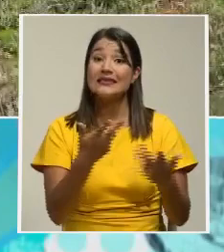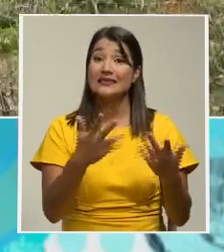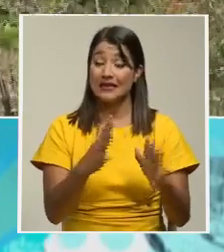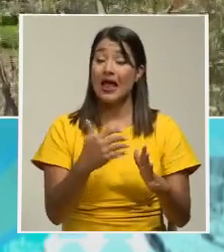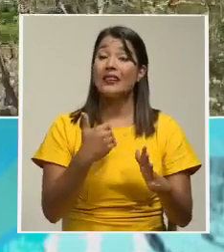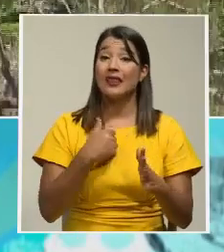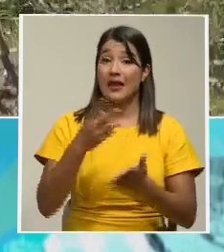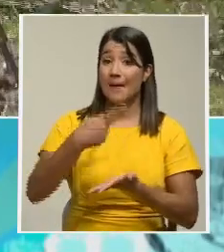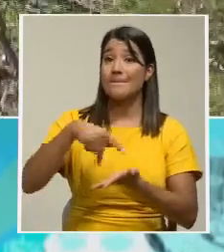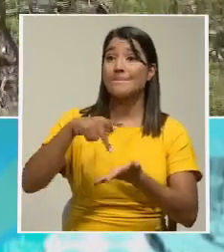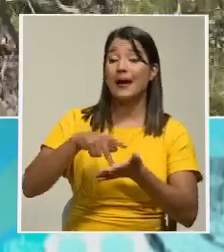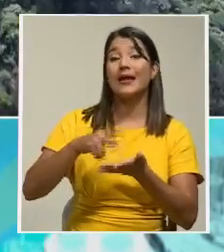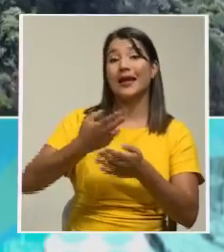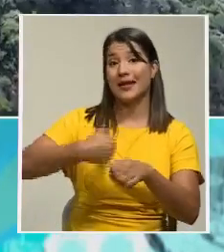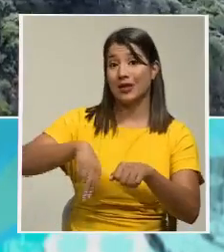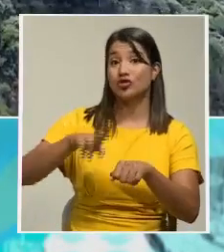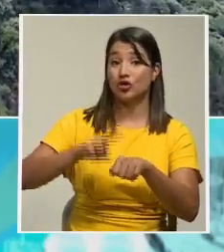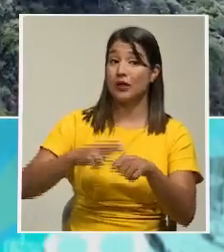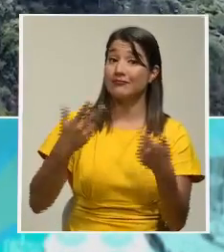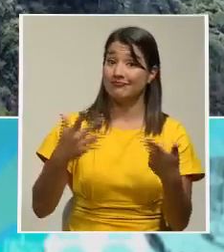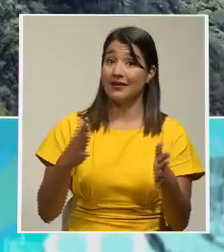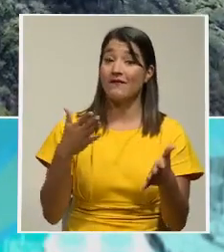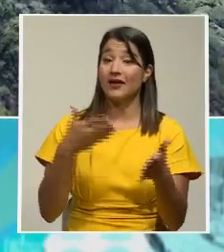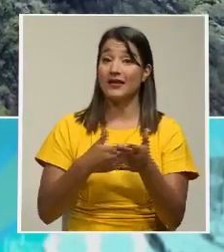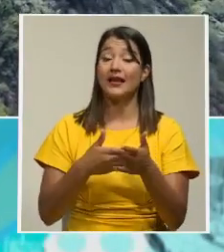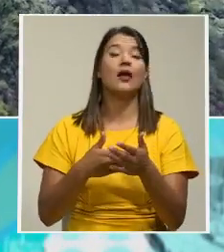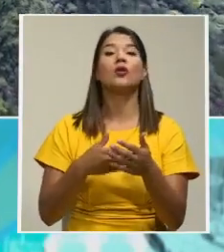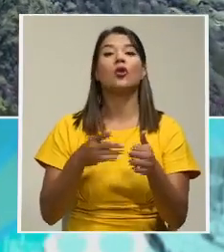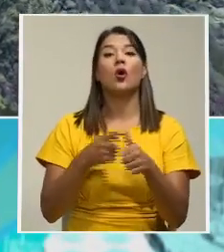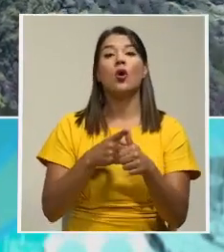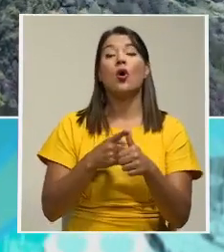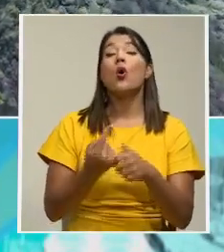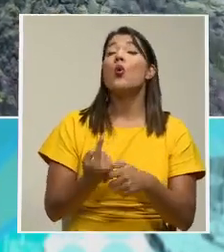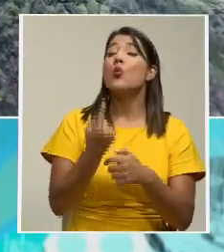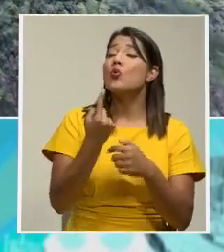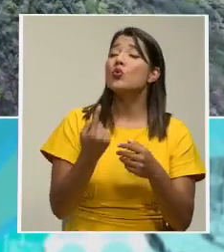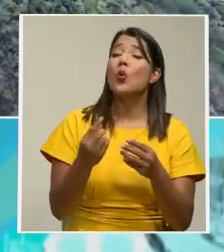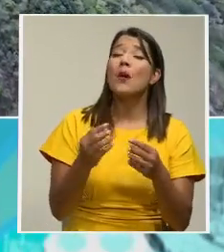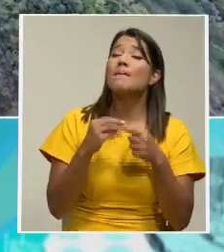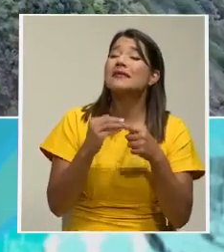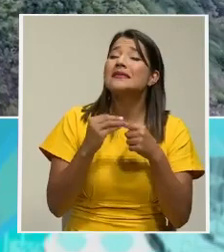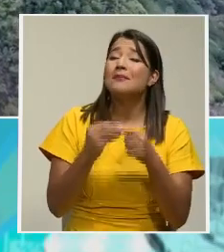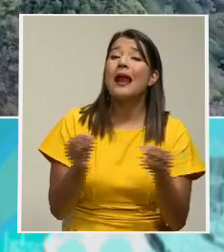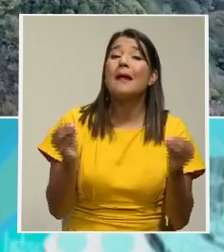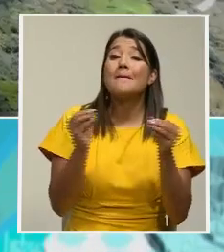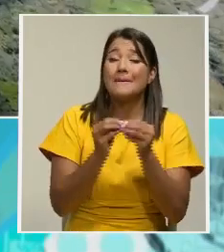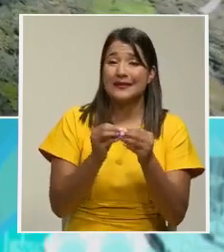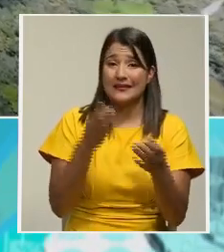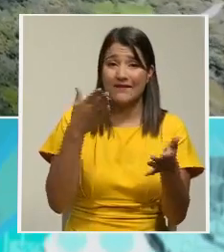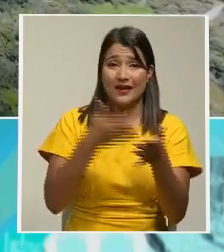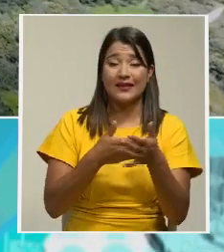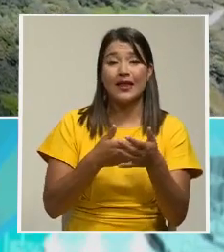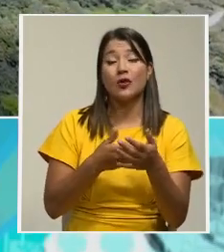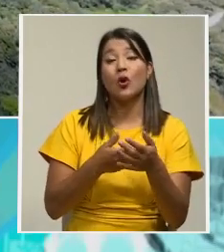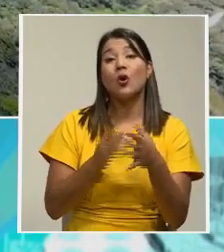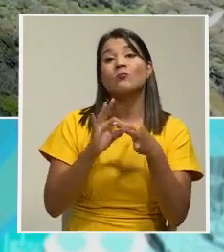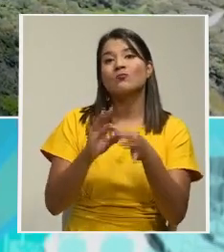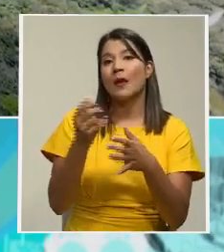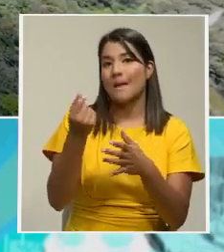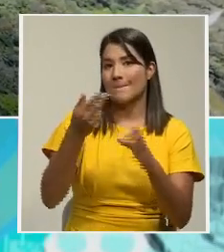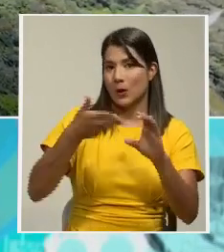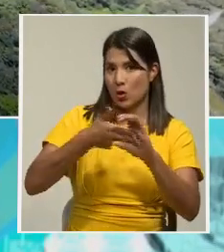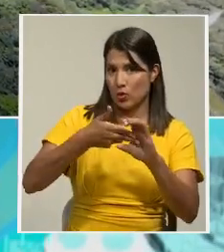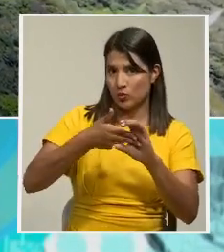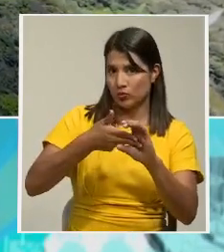parques nacionales que ya están siendo afectados. Uno de los rubros que afecta más es principalmente el tema del combustible, un elemento